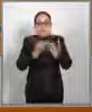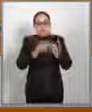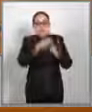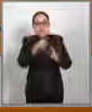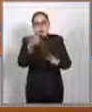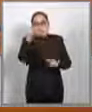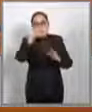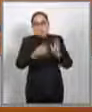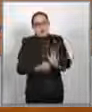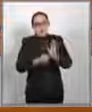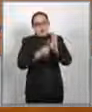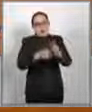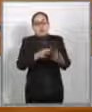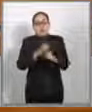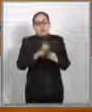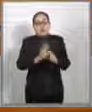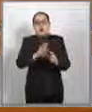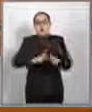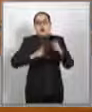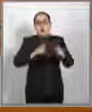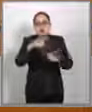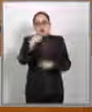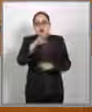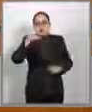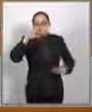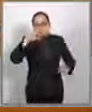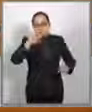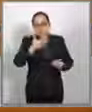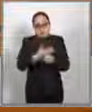presentar las que serán las facultades